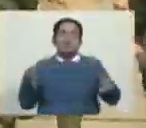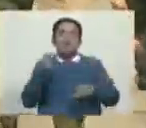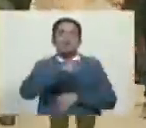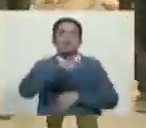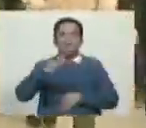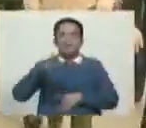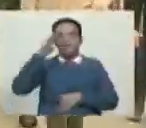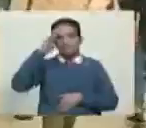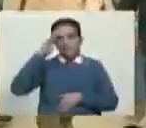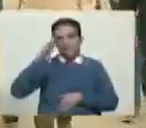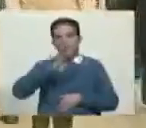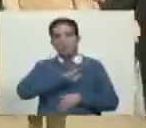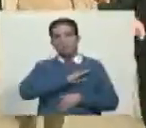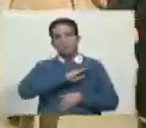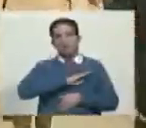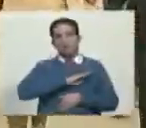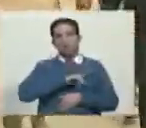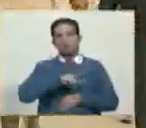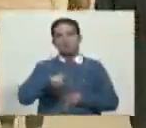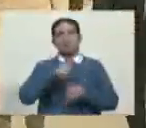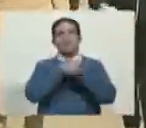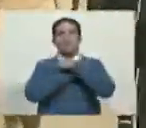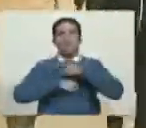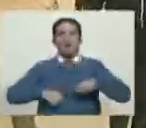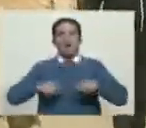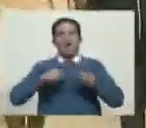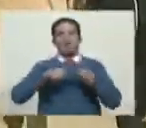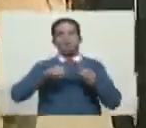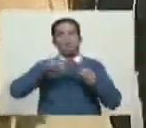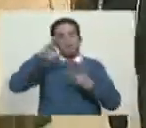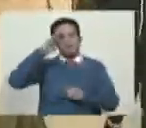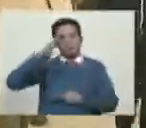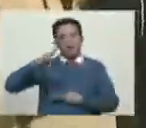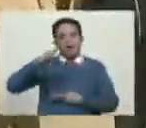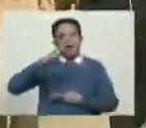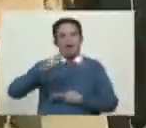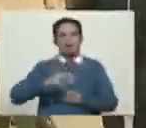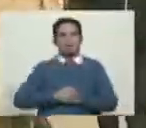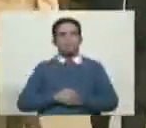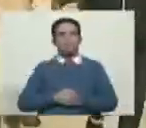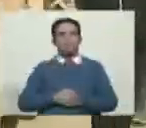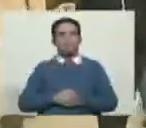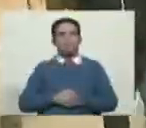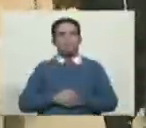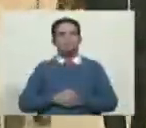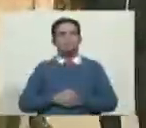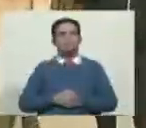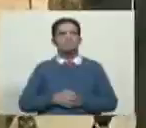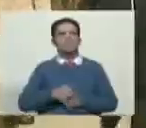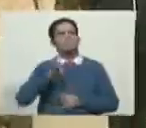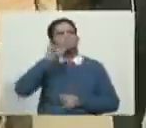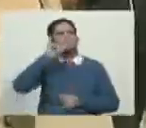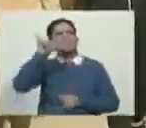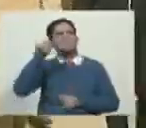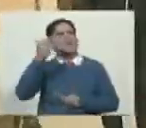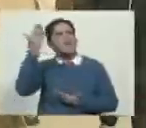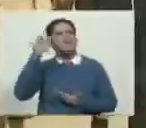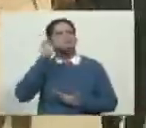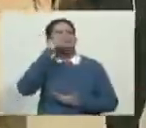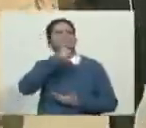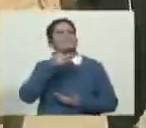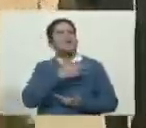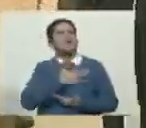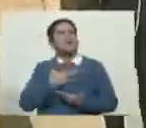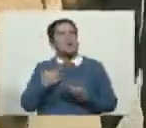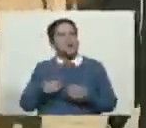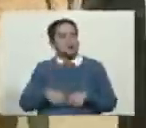Armada Nacional Bolivariana hacia aquellos, el mensaje que ha dirigido a quienes pretenden quebrar la moral y